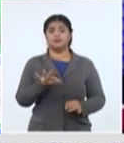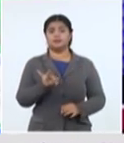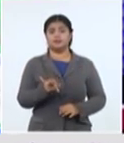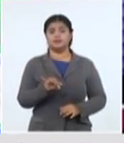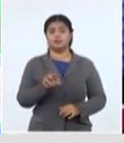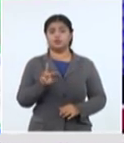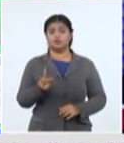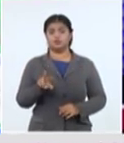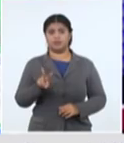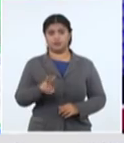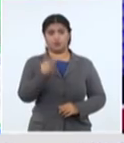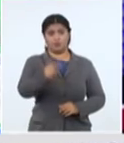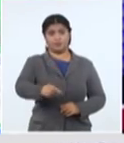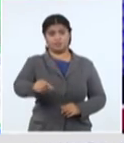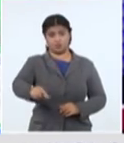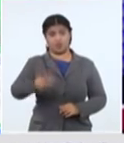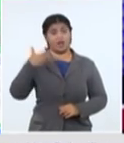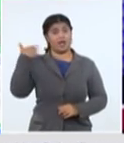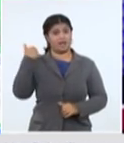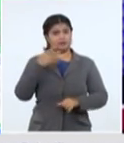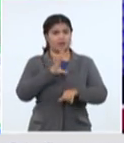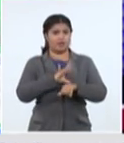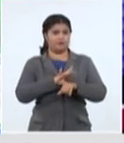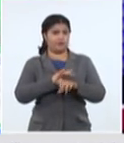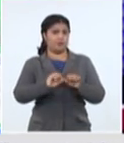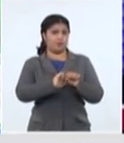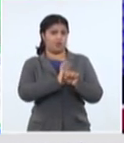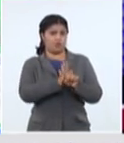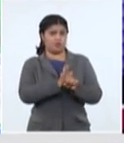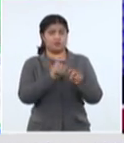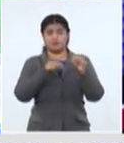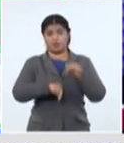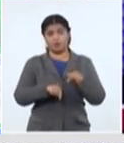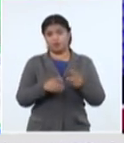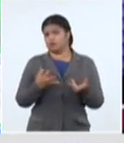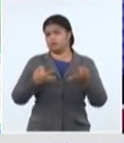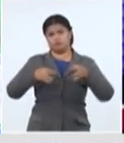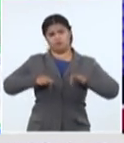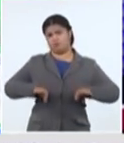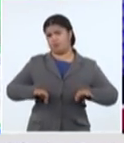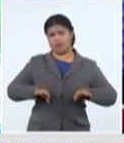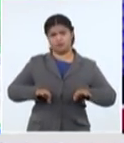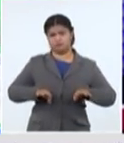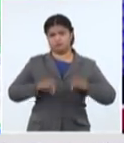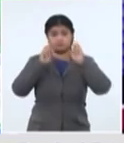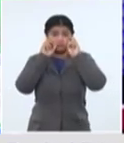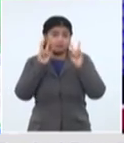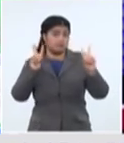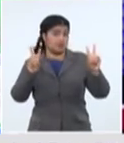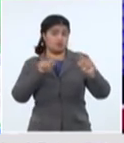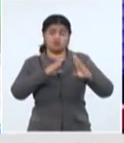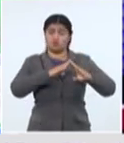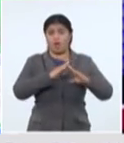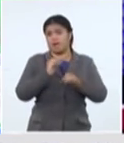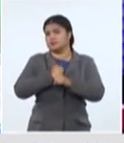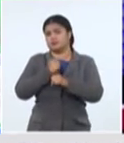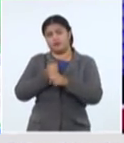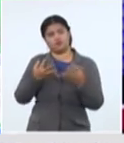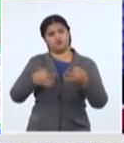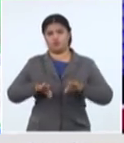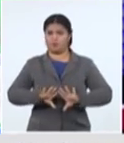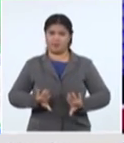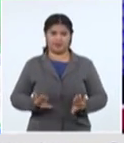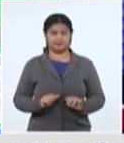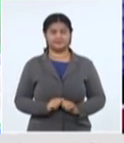935.732 pacientes, que es el 98,6% de todos los que se han diagnosticado en